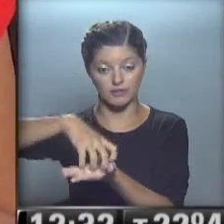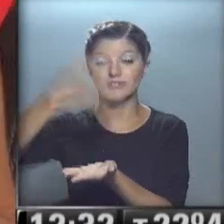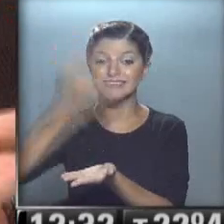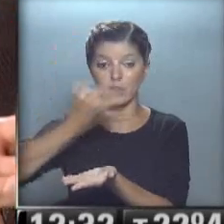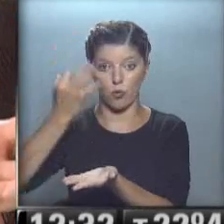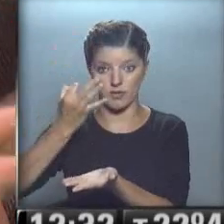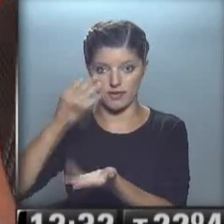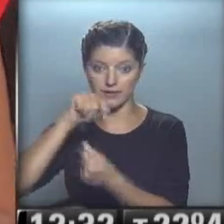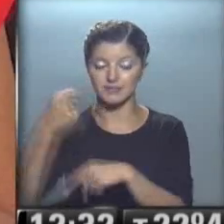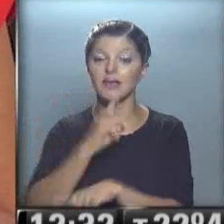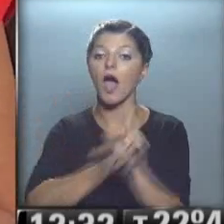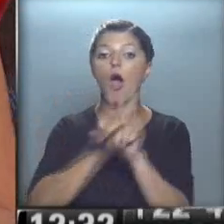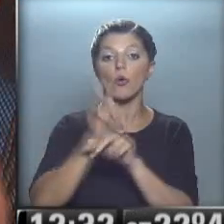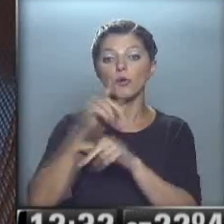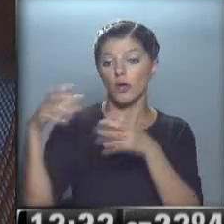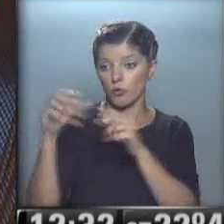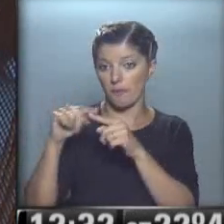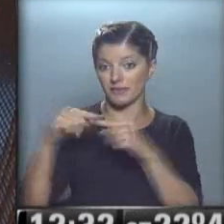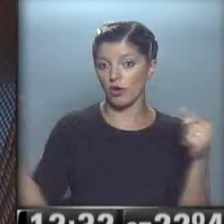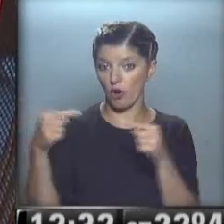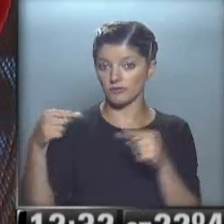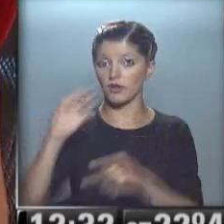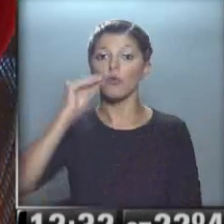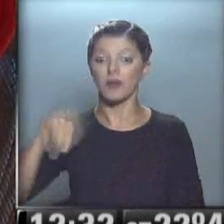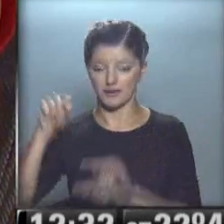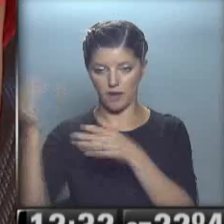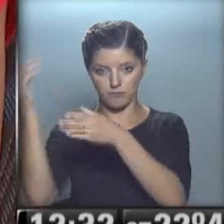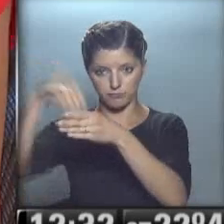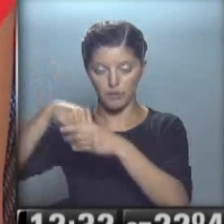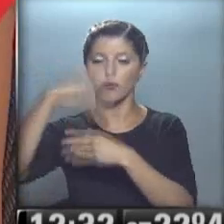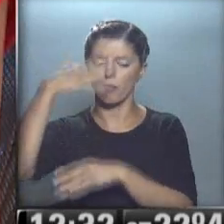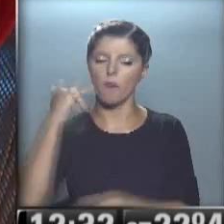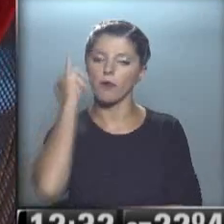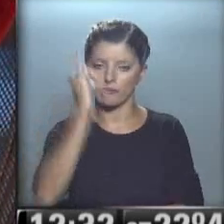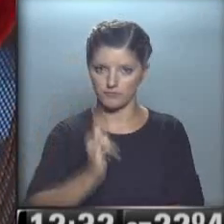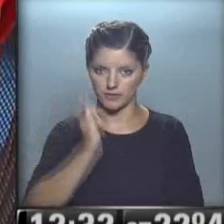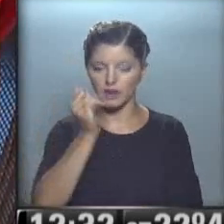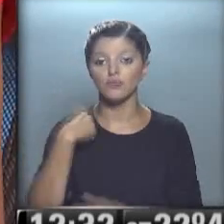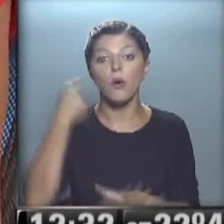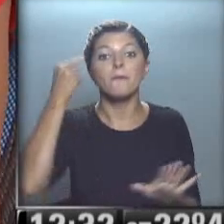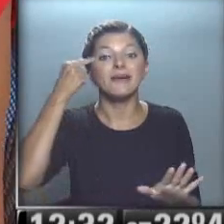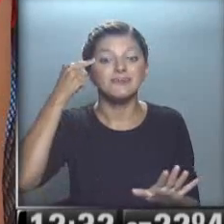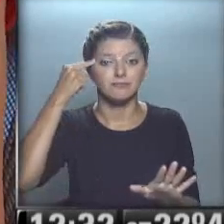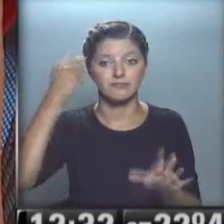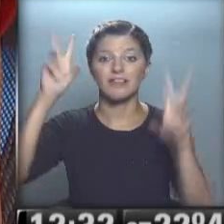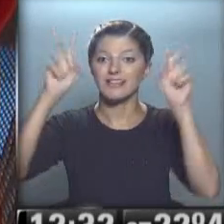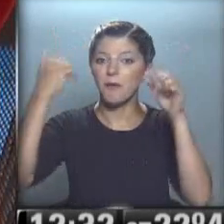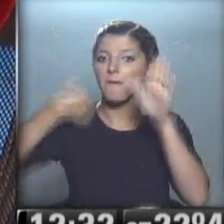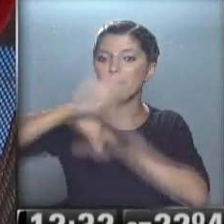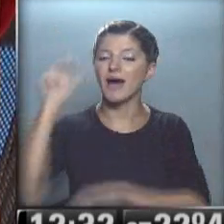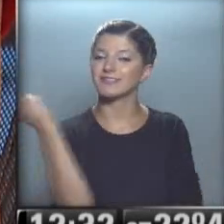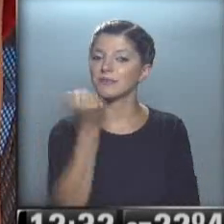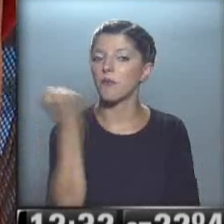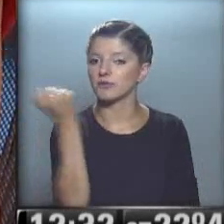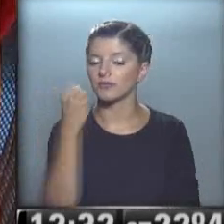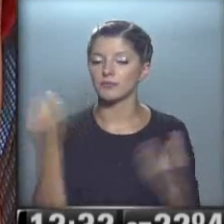Donde ha ido uno algunos de los opositores de de Ucrania Pero bueno ya vamos a hablar de esto y creo que el tema no sé me parece el tema más importante de la